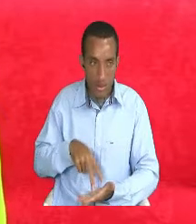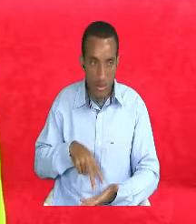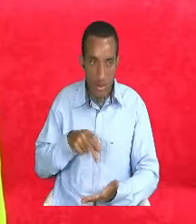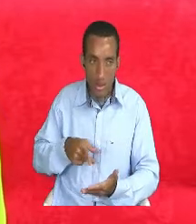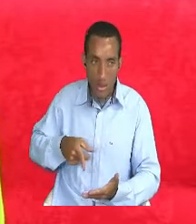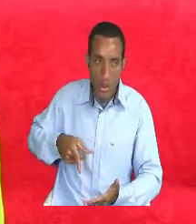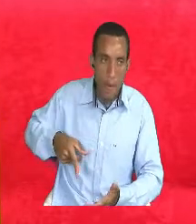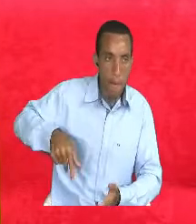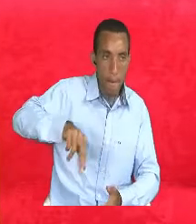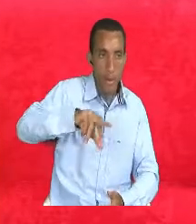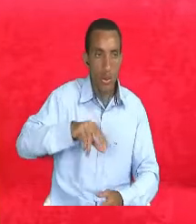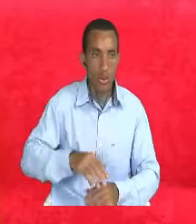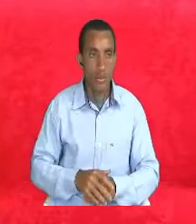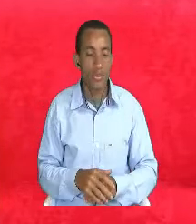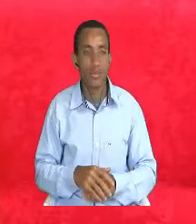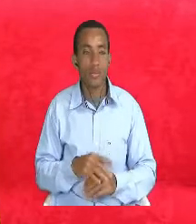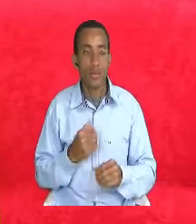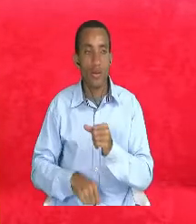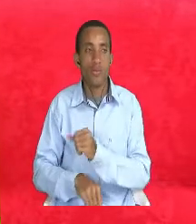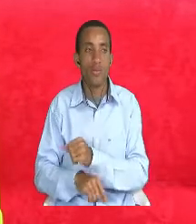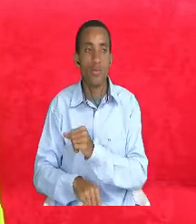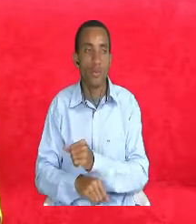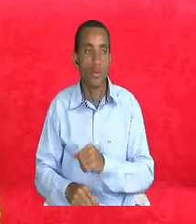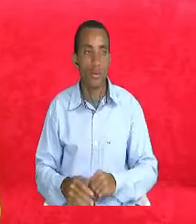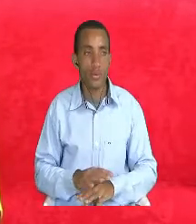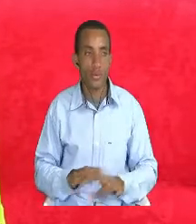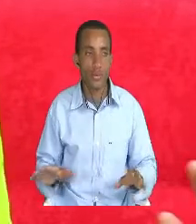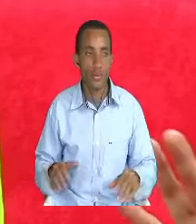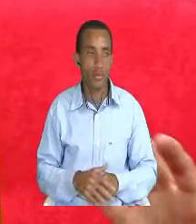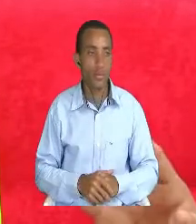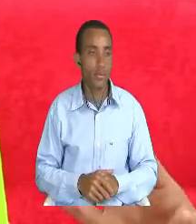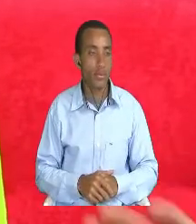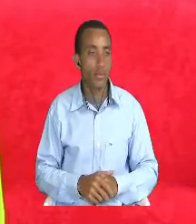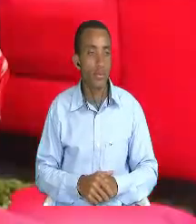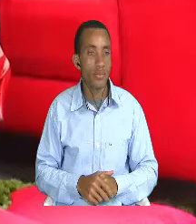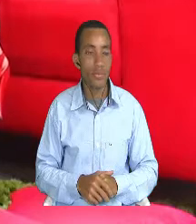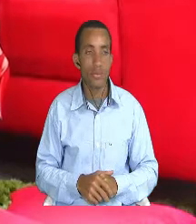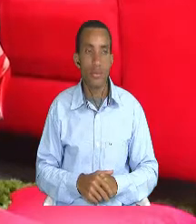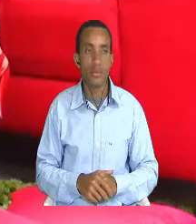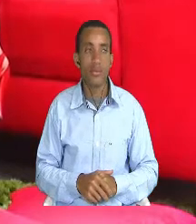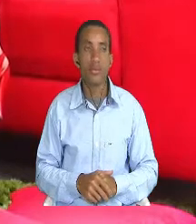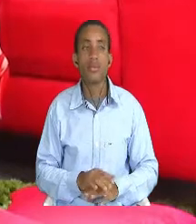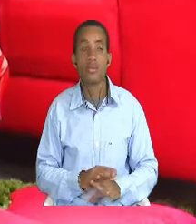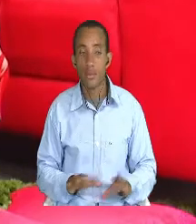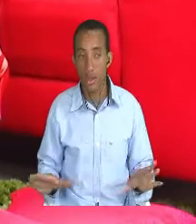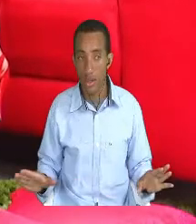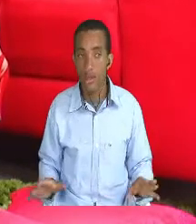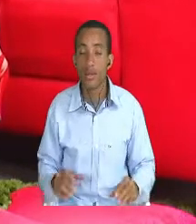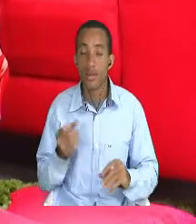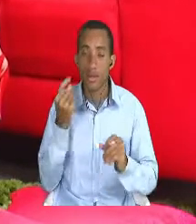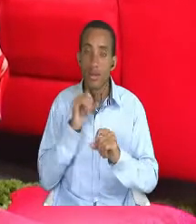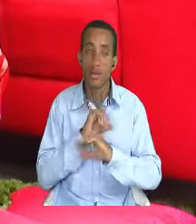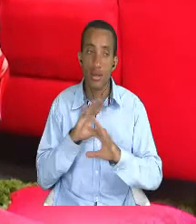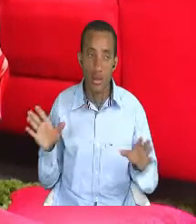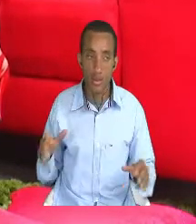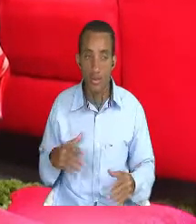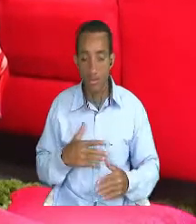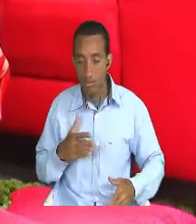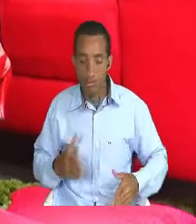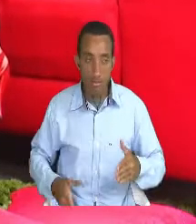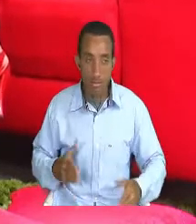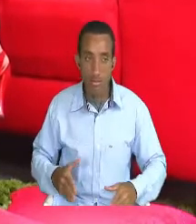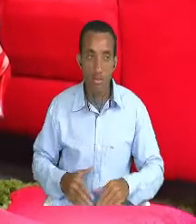sea, es en el fútbol el atletismo es estructura fundamental. Nos queda claro porque tiene que ser un futbolista atleta antes que